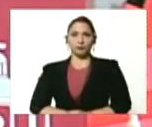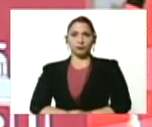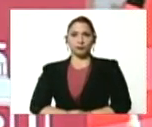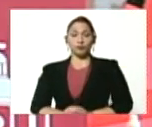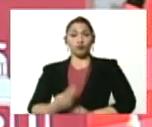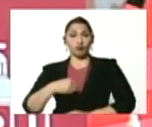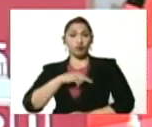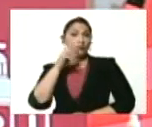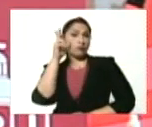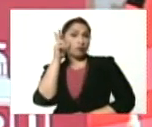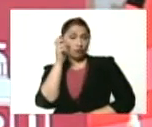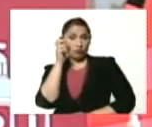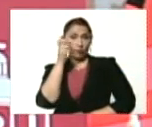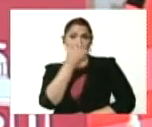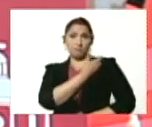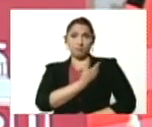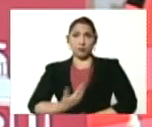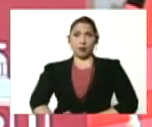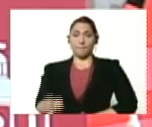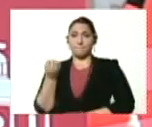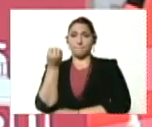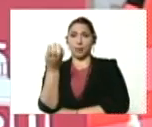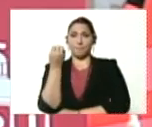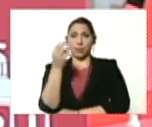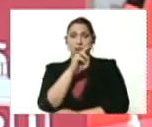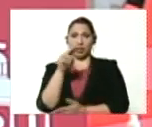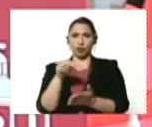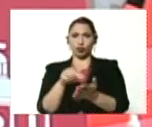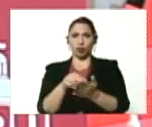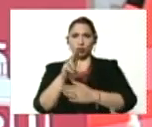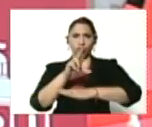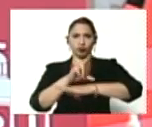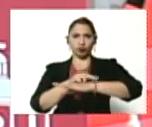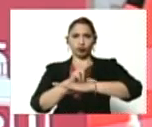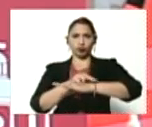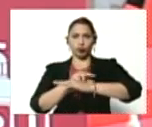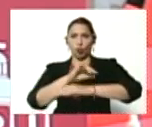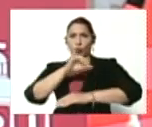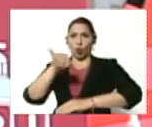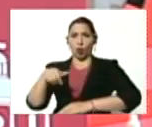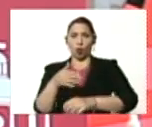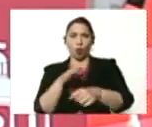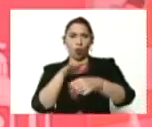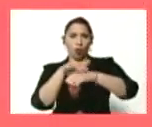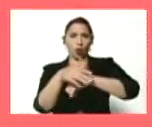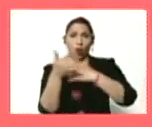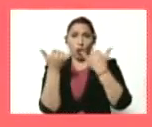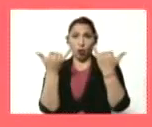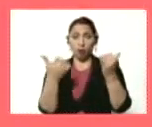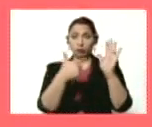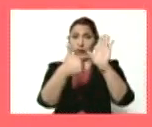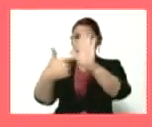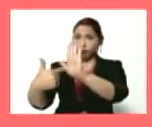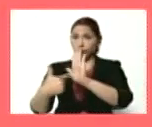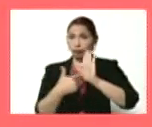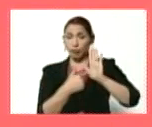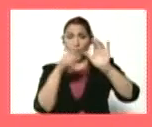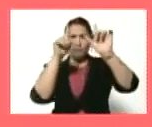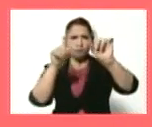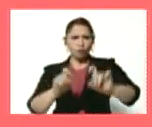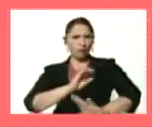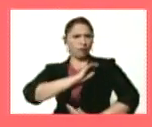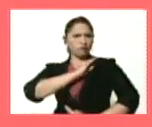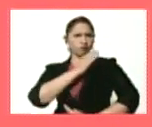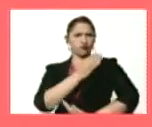Escuchábamos al presidente del Poder Legislativo venezolano, doctor Jorge Rodríguez, quien acaba de demostrar pruebas